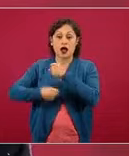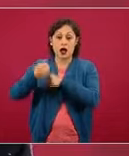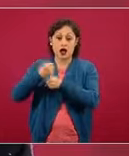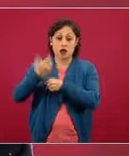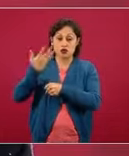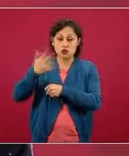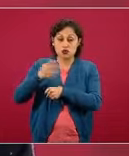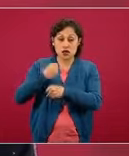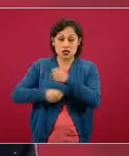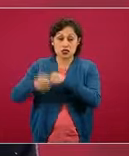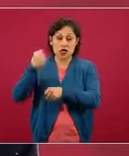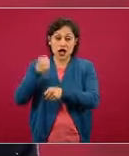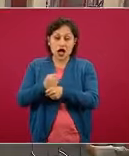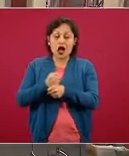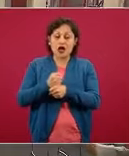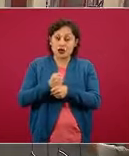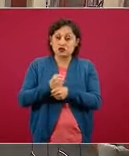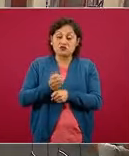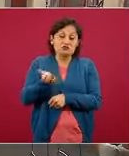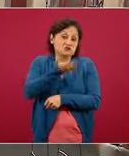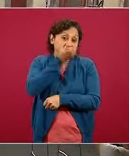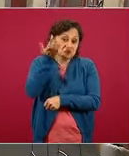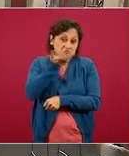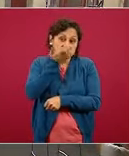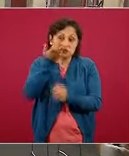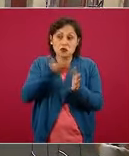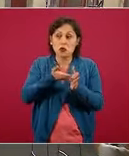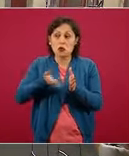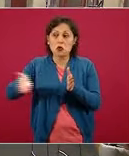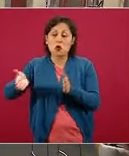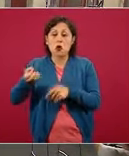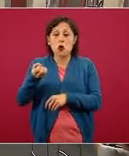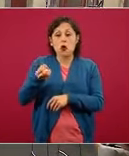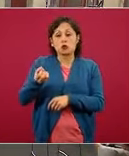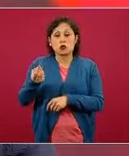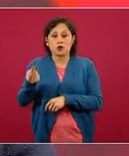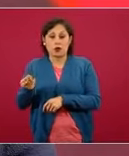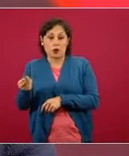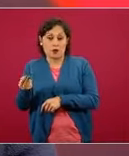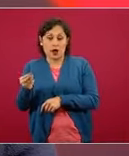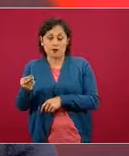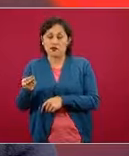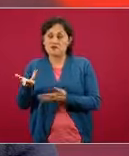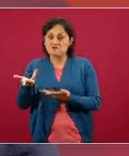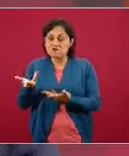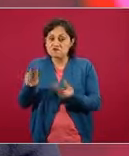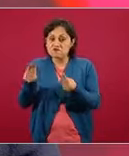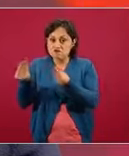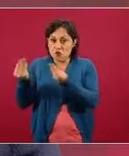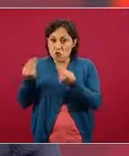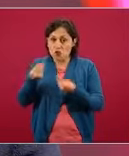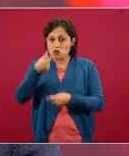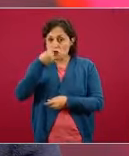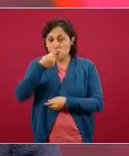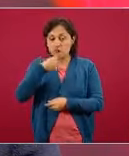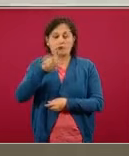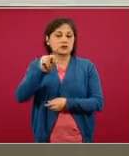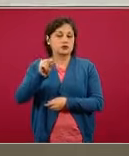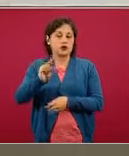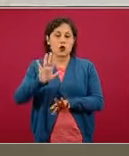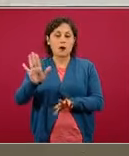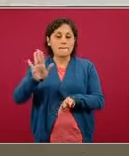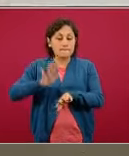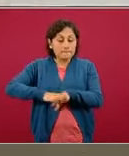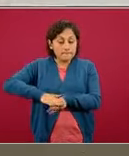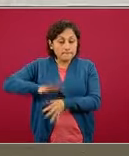temporadas invernales, todavía en estas fechas no veíamos una circulación importante. ¿Cuándo es que vemos los incrementos o cuando